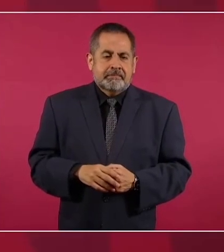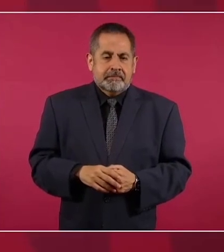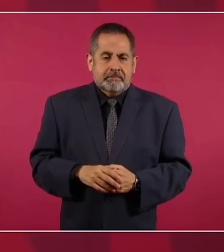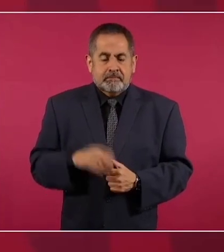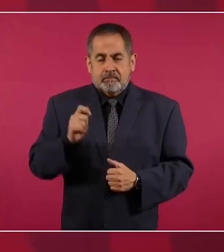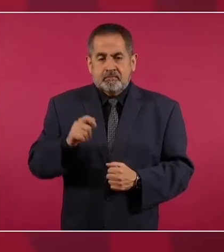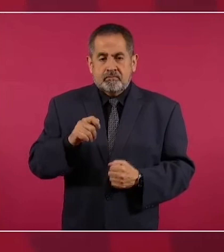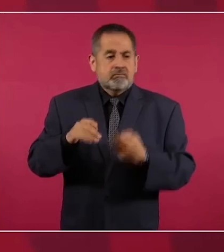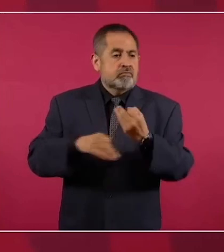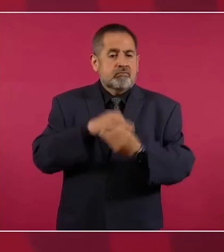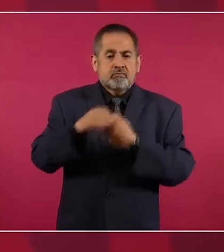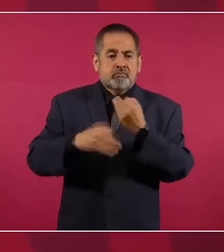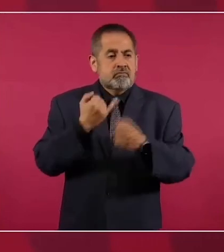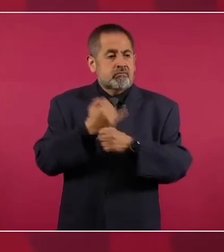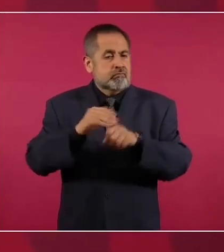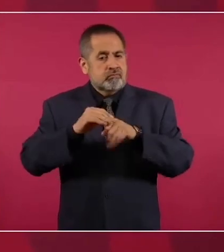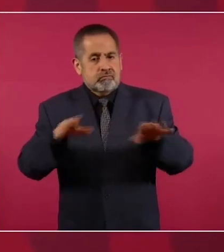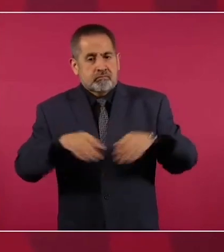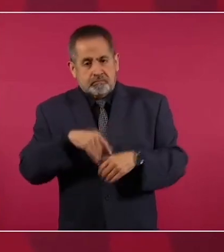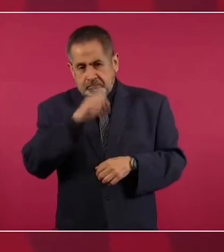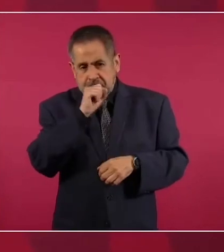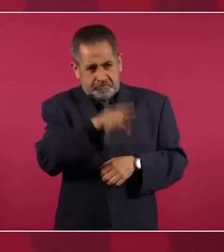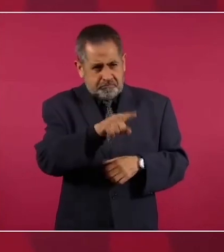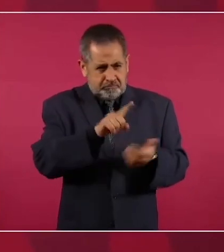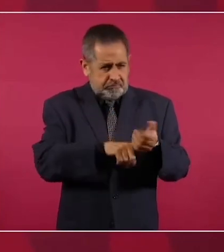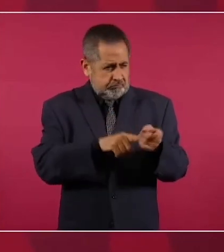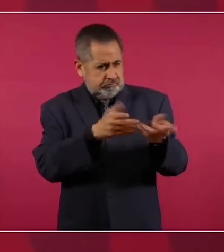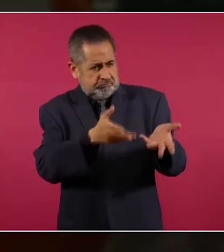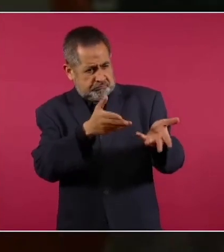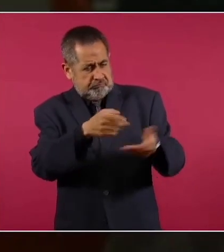todos los medios de información, el suyo, por ejemplo,